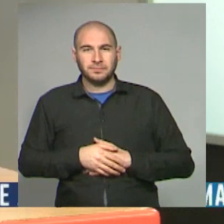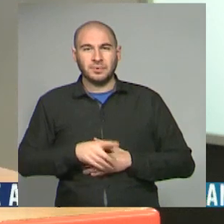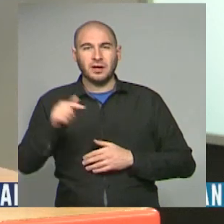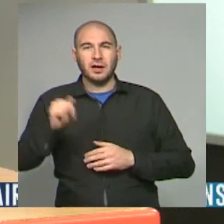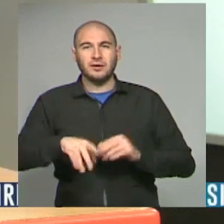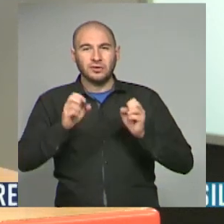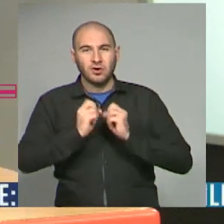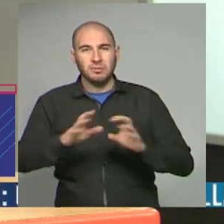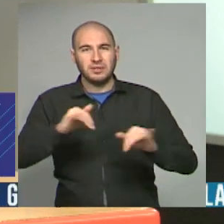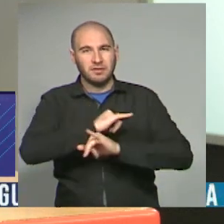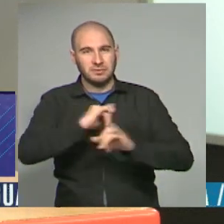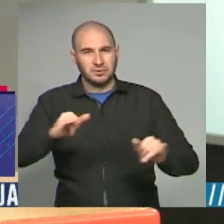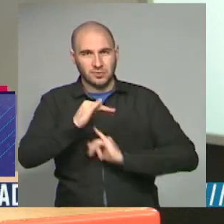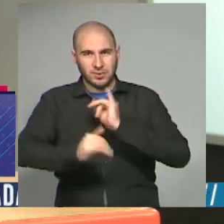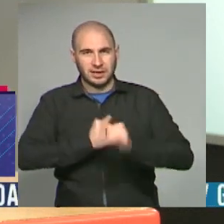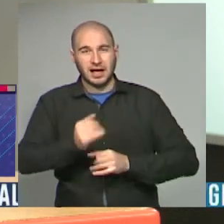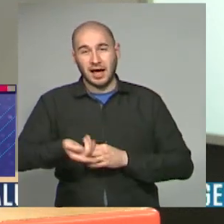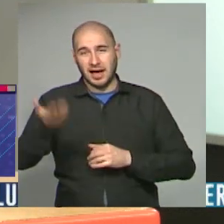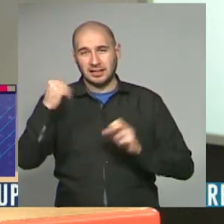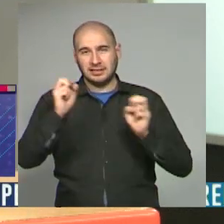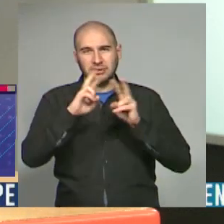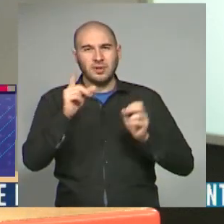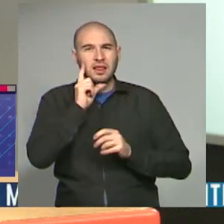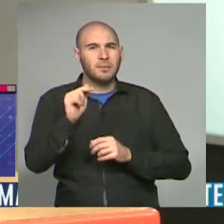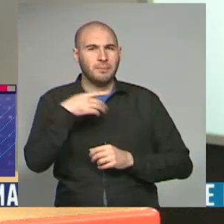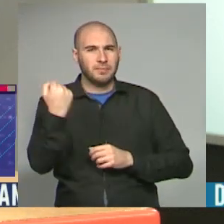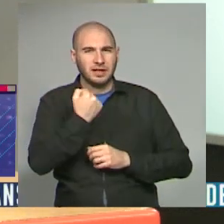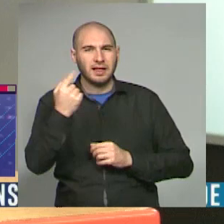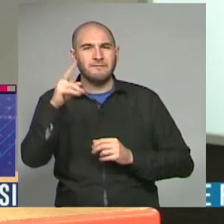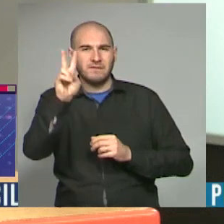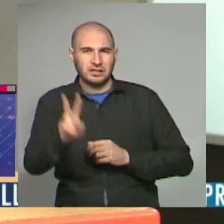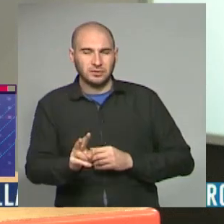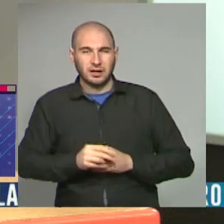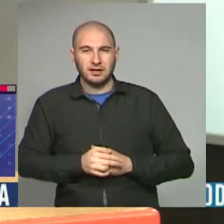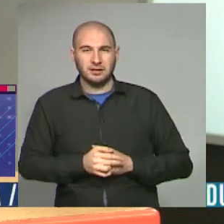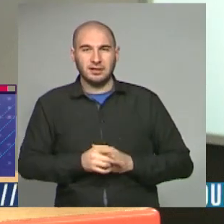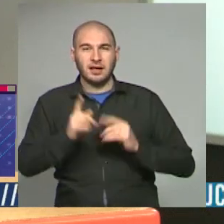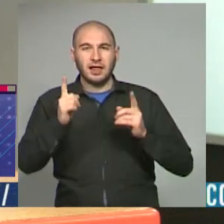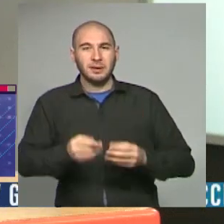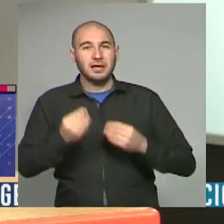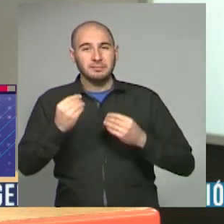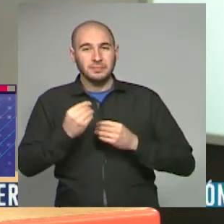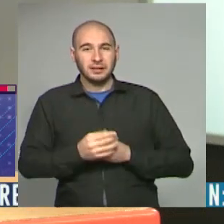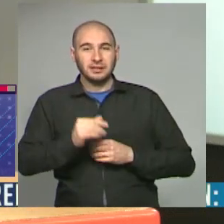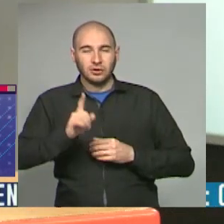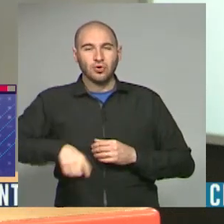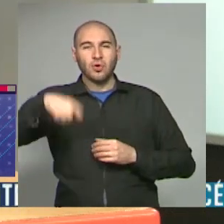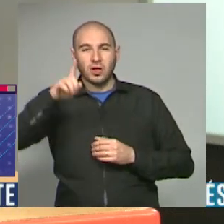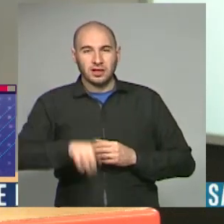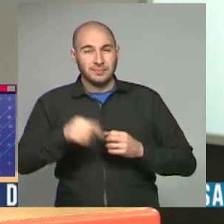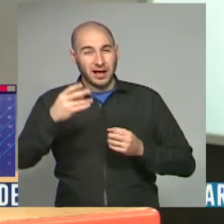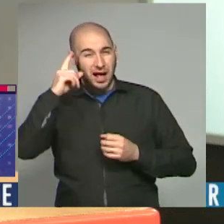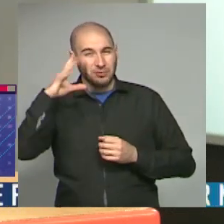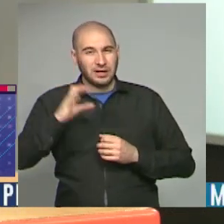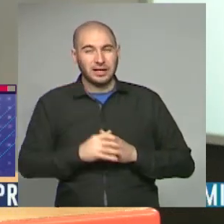Vamos a comenzar con el desarrollo de la información. Lo decíamos, el tema del día es Venezuela y lo que ha sucedido durante toda la jornada, porque